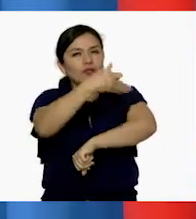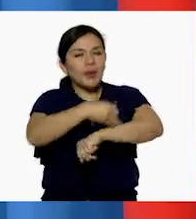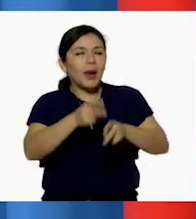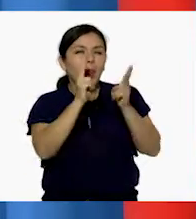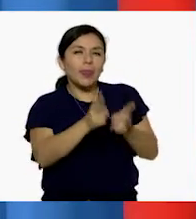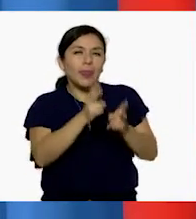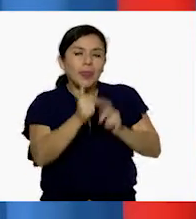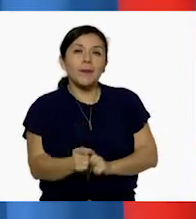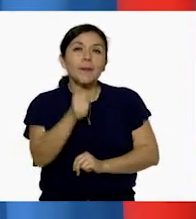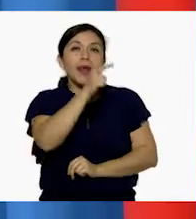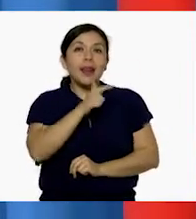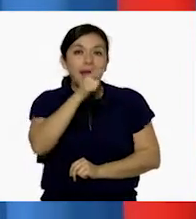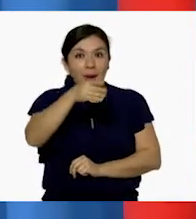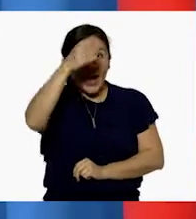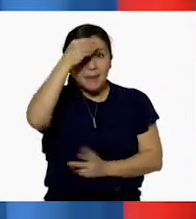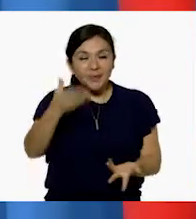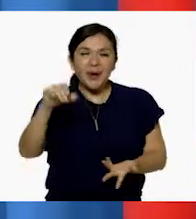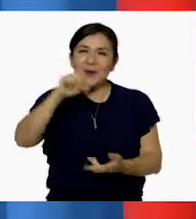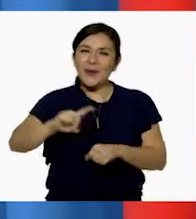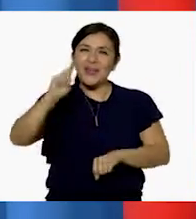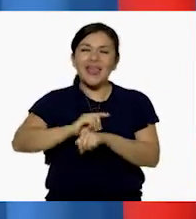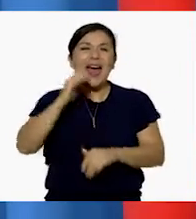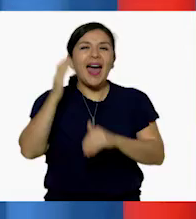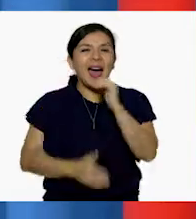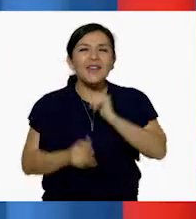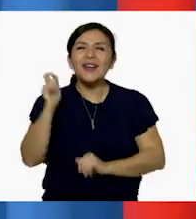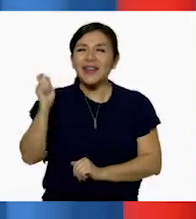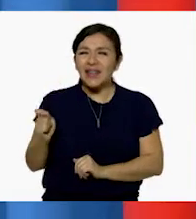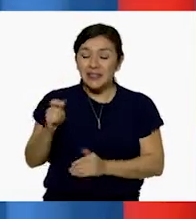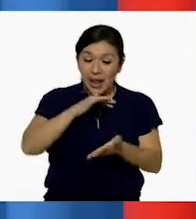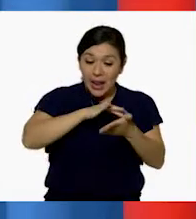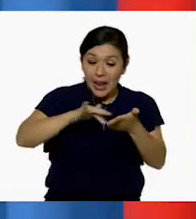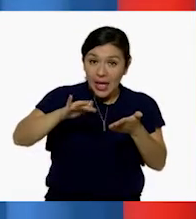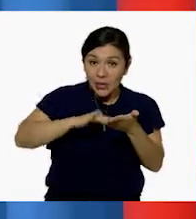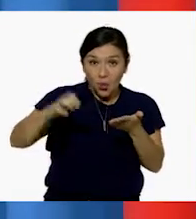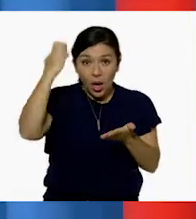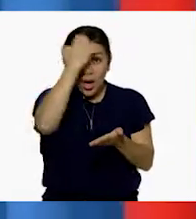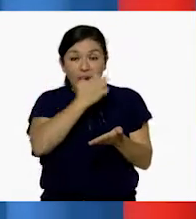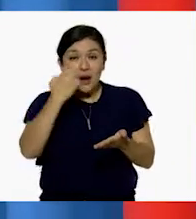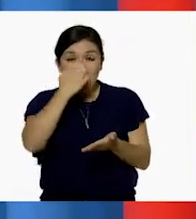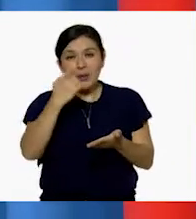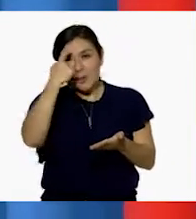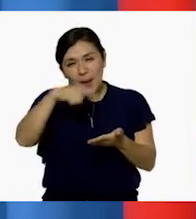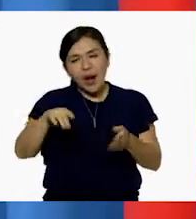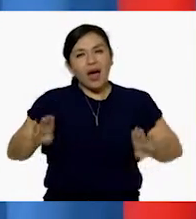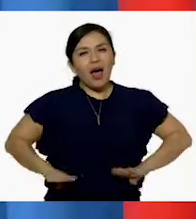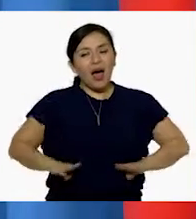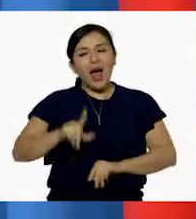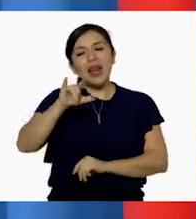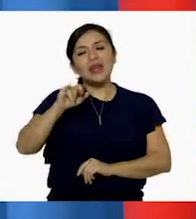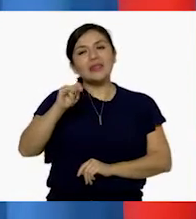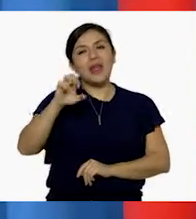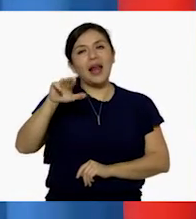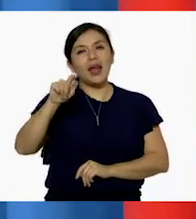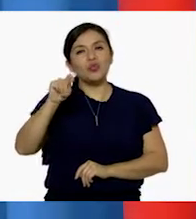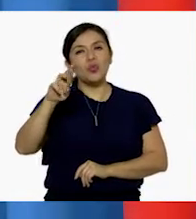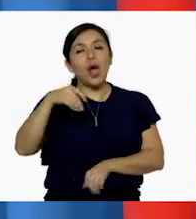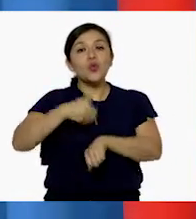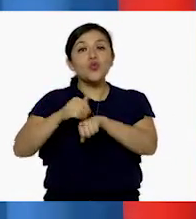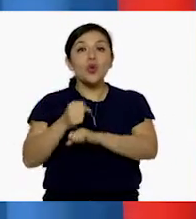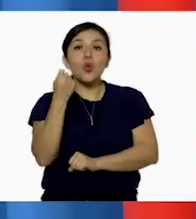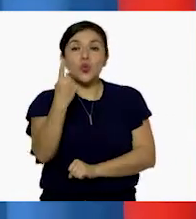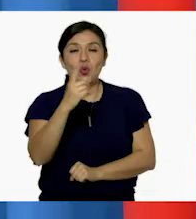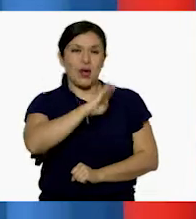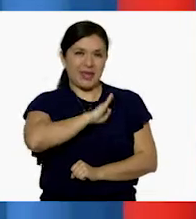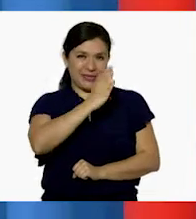familia en tu lengua materna. Por hoy hemos terminado con lectura y análisis de textos del ámbito de literatura 1 de lengua